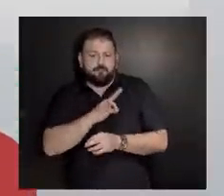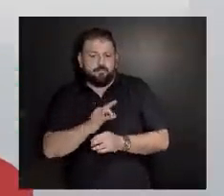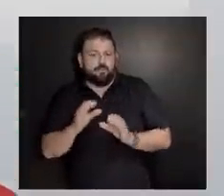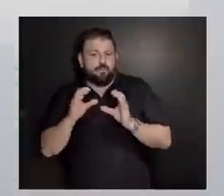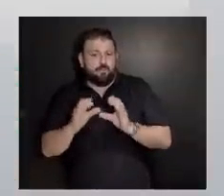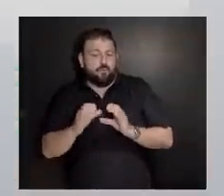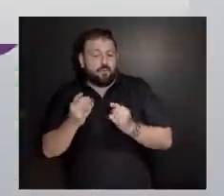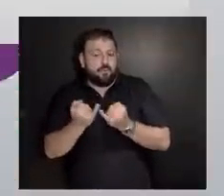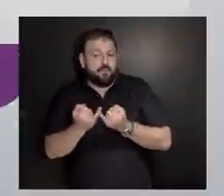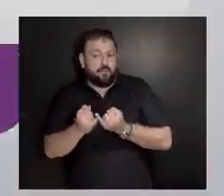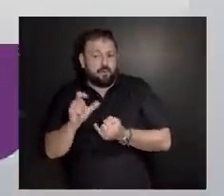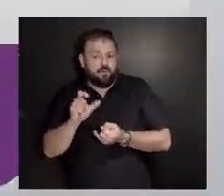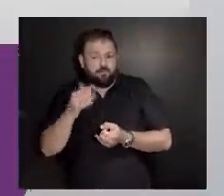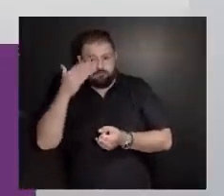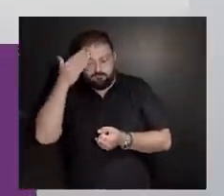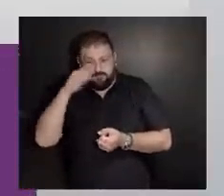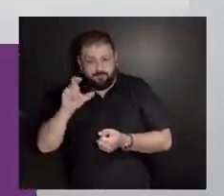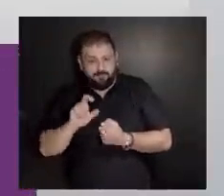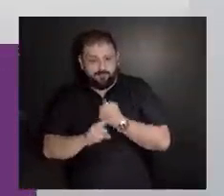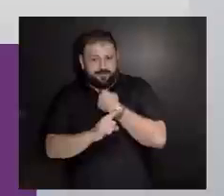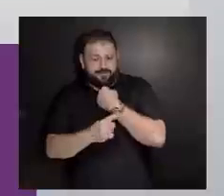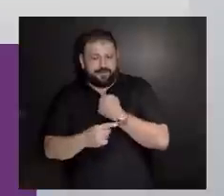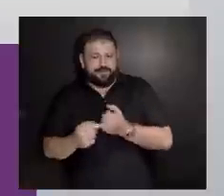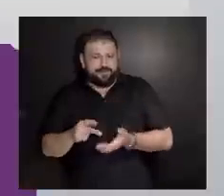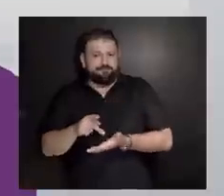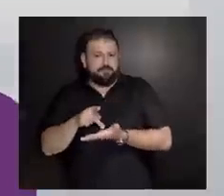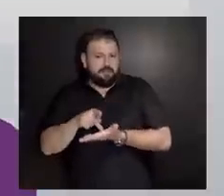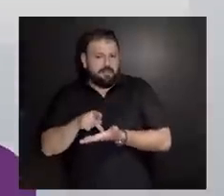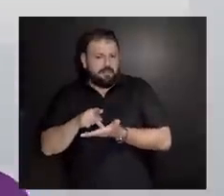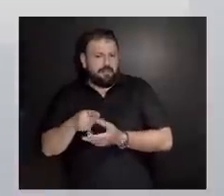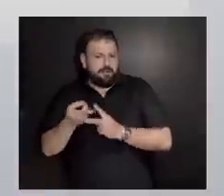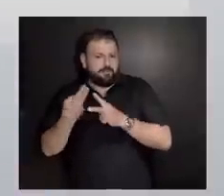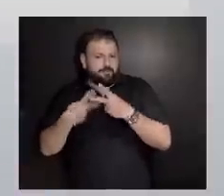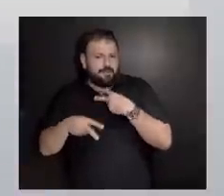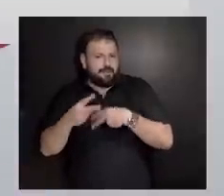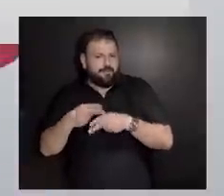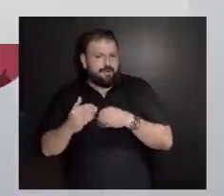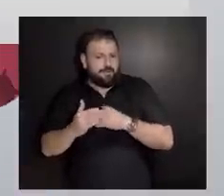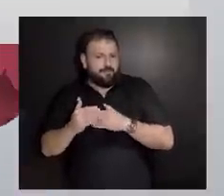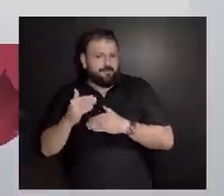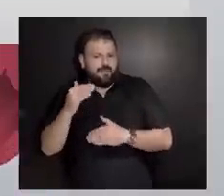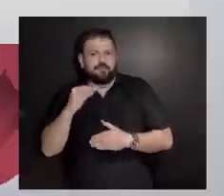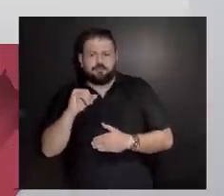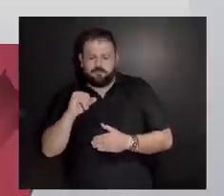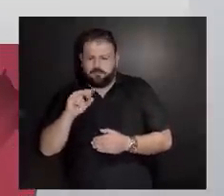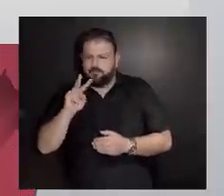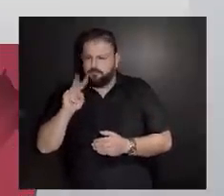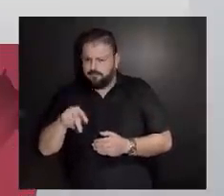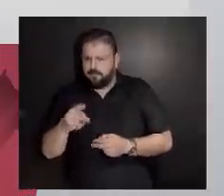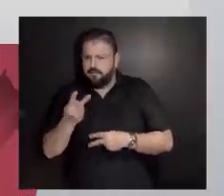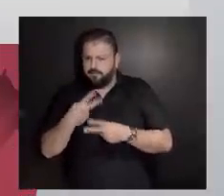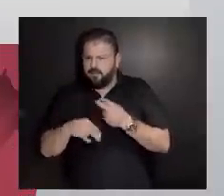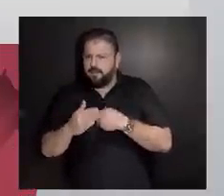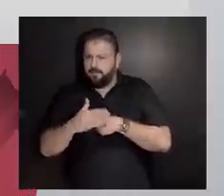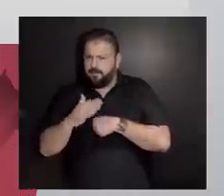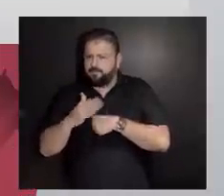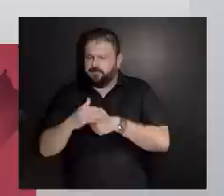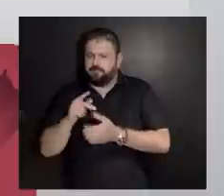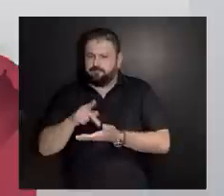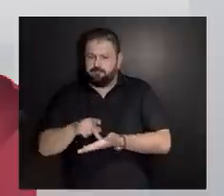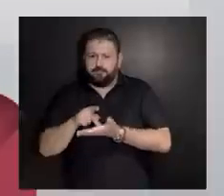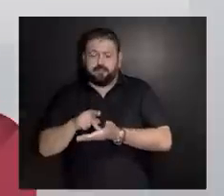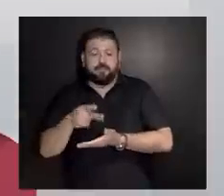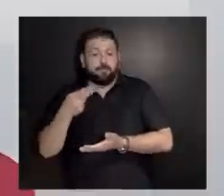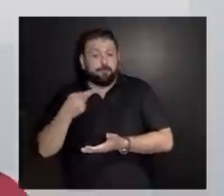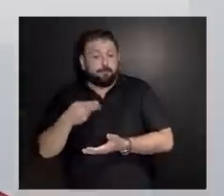los kilos que aumentamos. Recuerden que sí es cierto que hay un aumento de peso, obviamente, pero esto